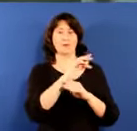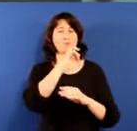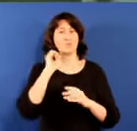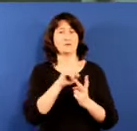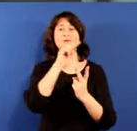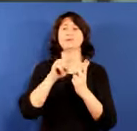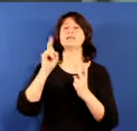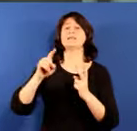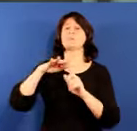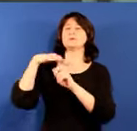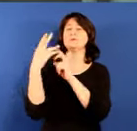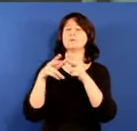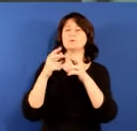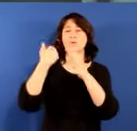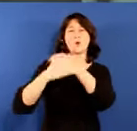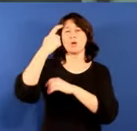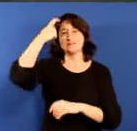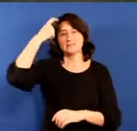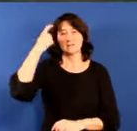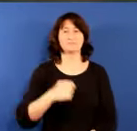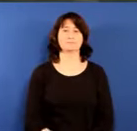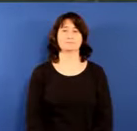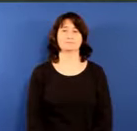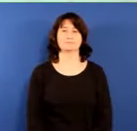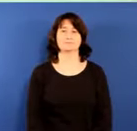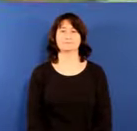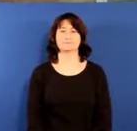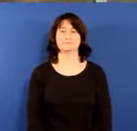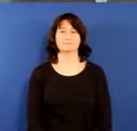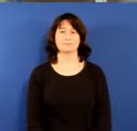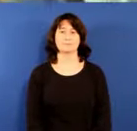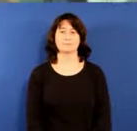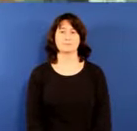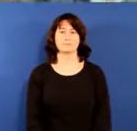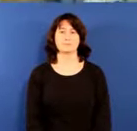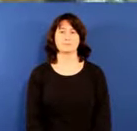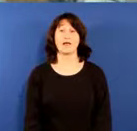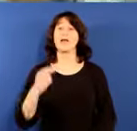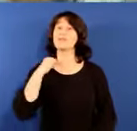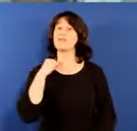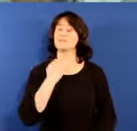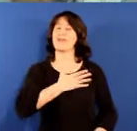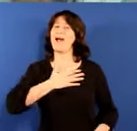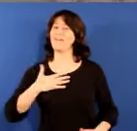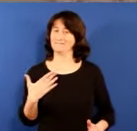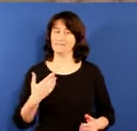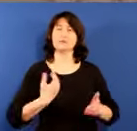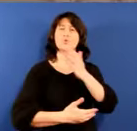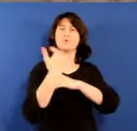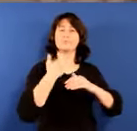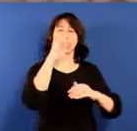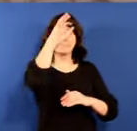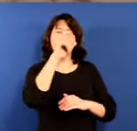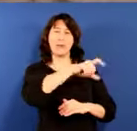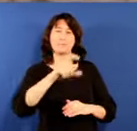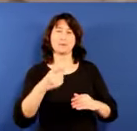el edificio restaurado y comprobado de primera mano la recuperación del mismo. Los responsables de la Dirección del Servicio de Patrimonio de la